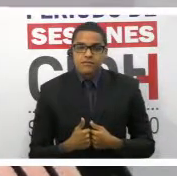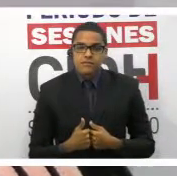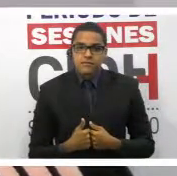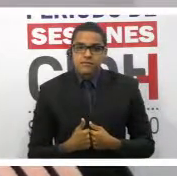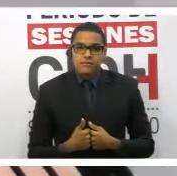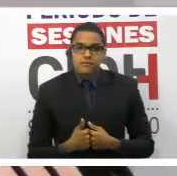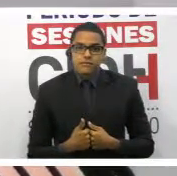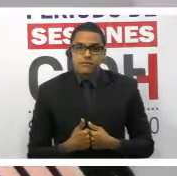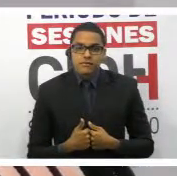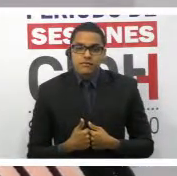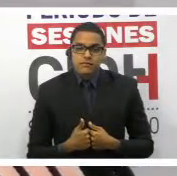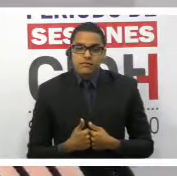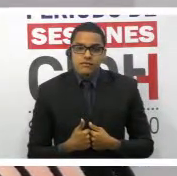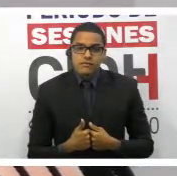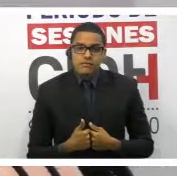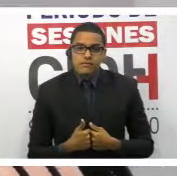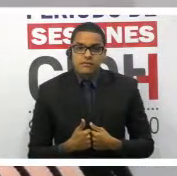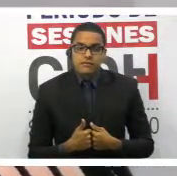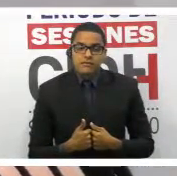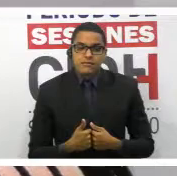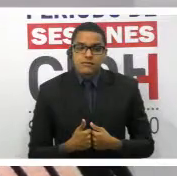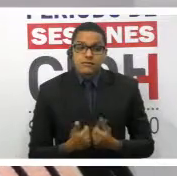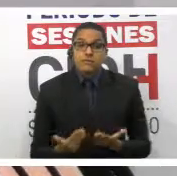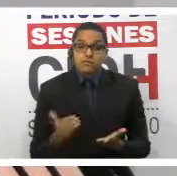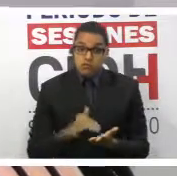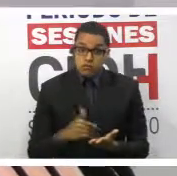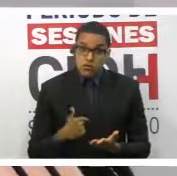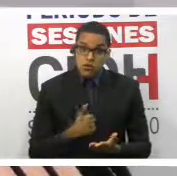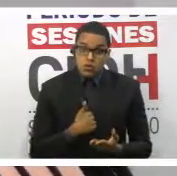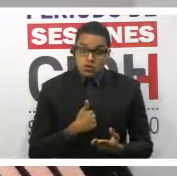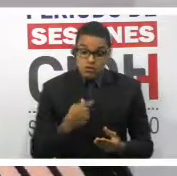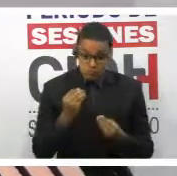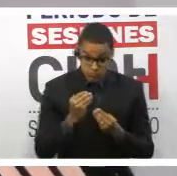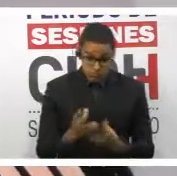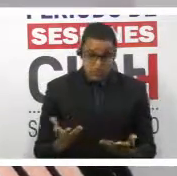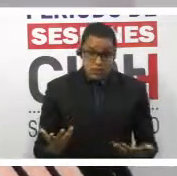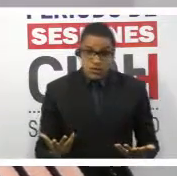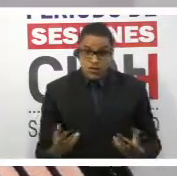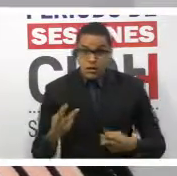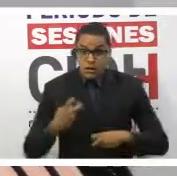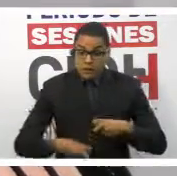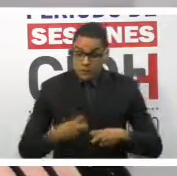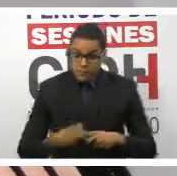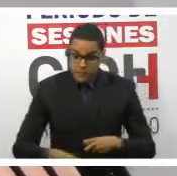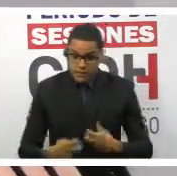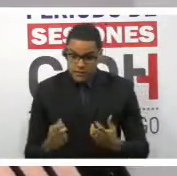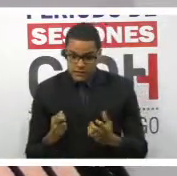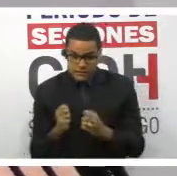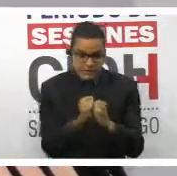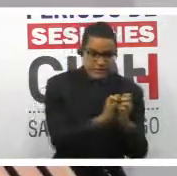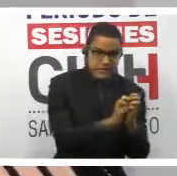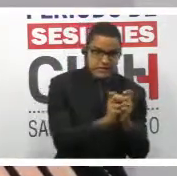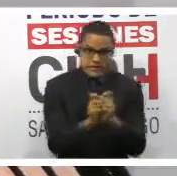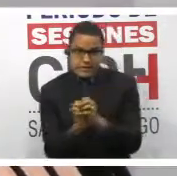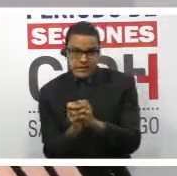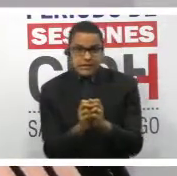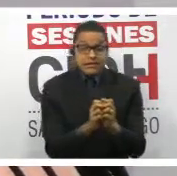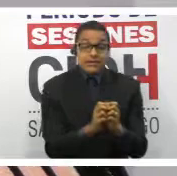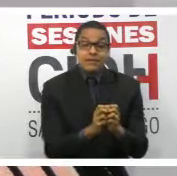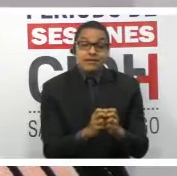posición y repito a veces muy muy acalorada del tema